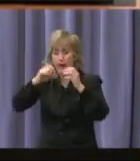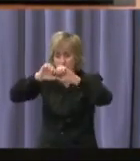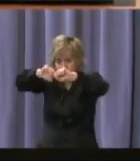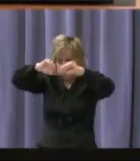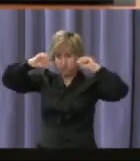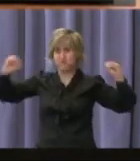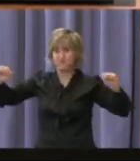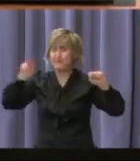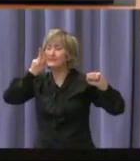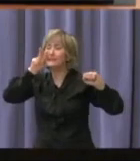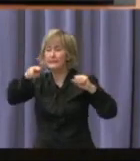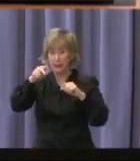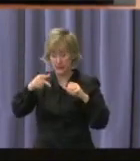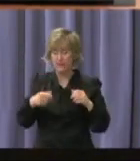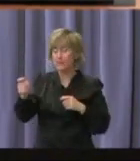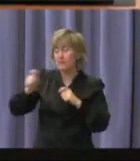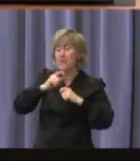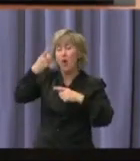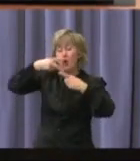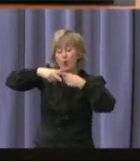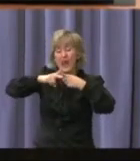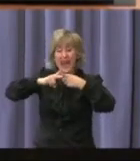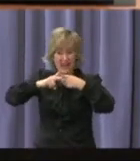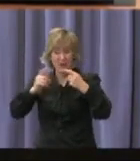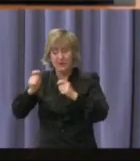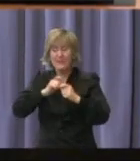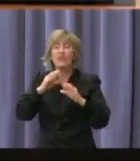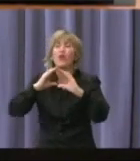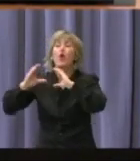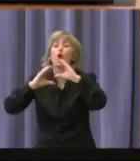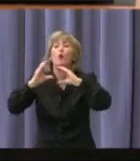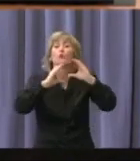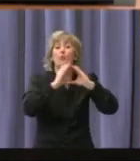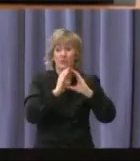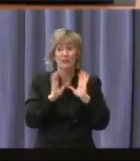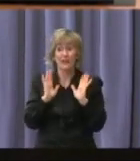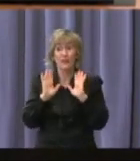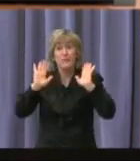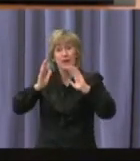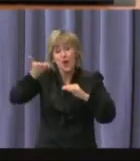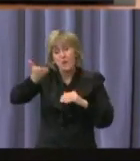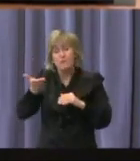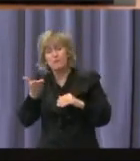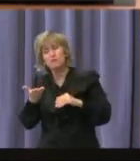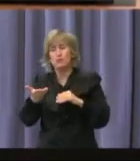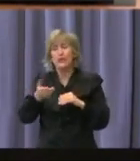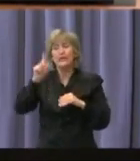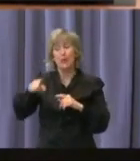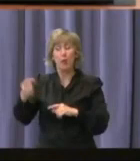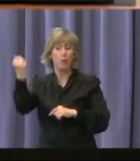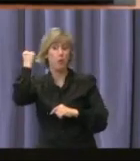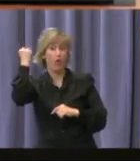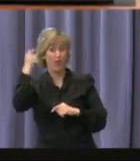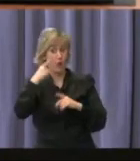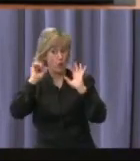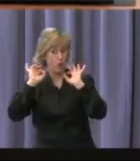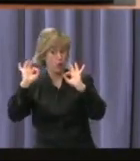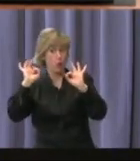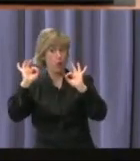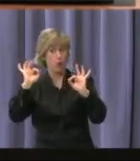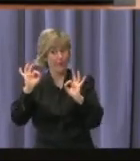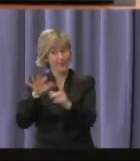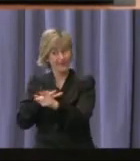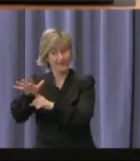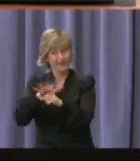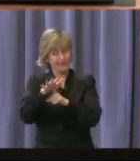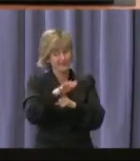Constituye una herramienta de comunicación, pero es muy importante saber que es de poder también. Y eso hay que enseñarlo en